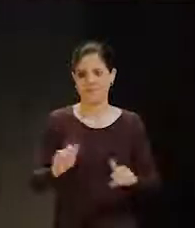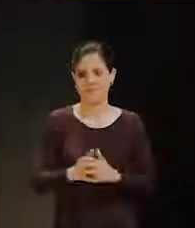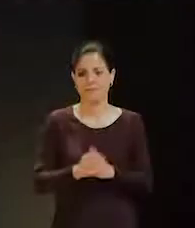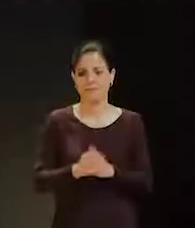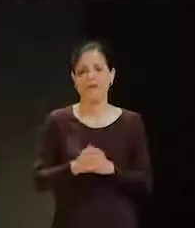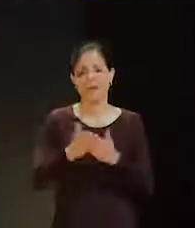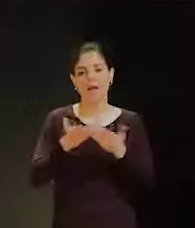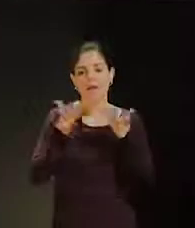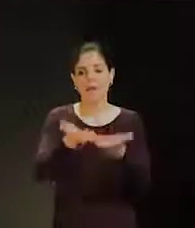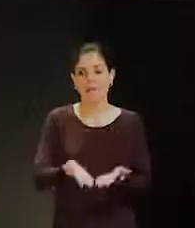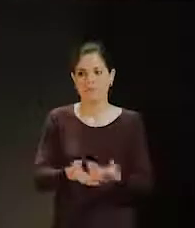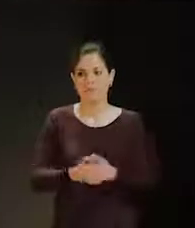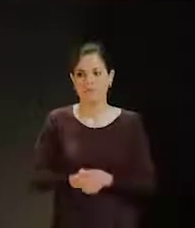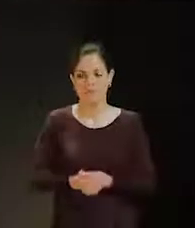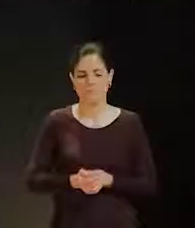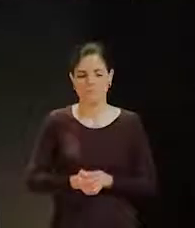Ayudó.